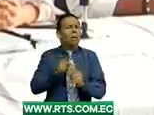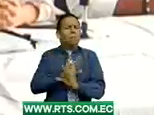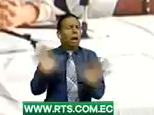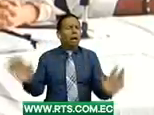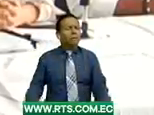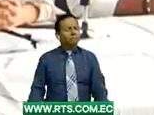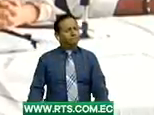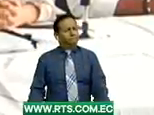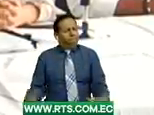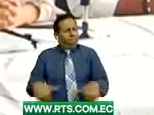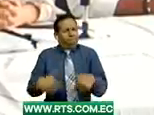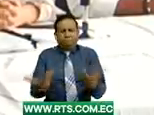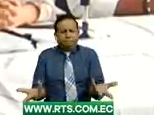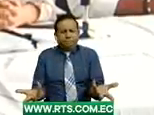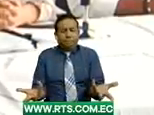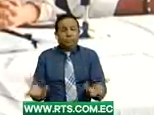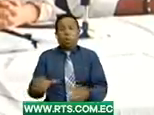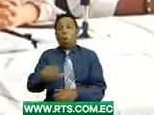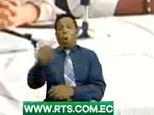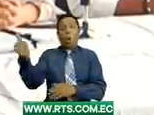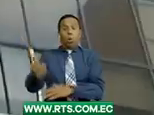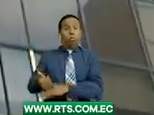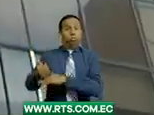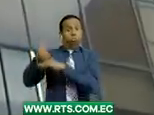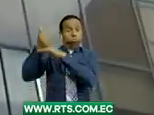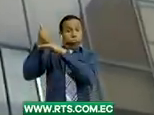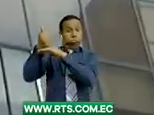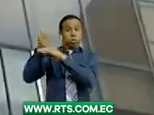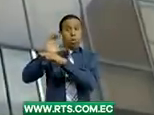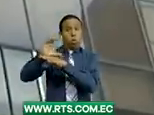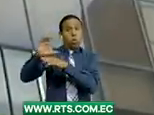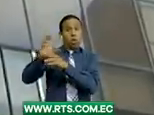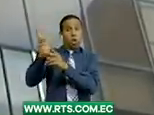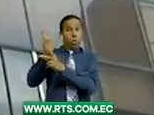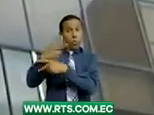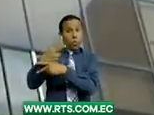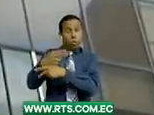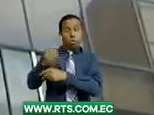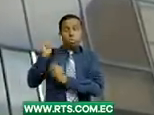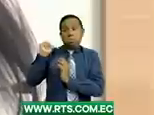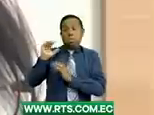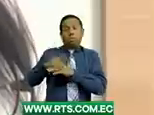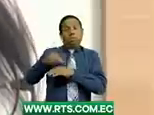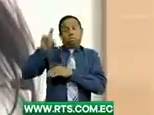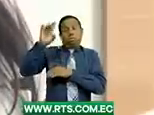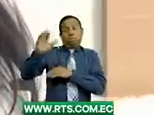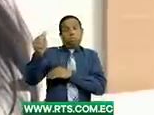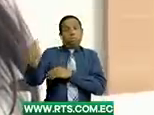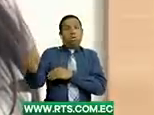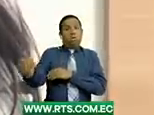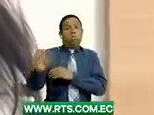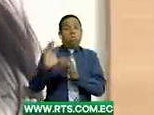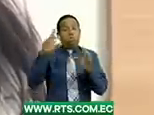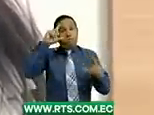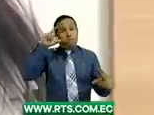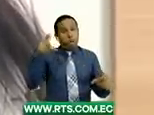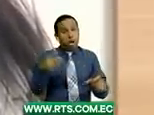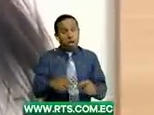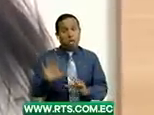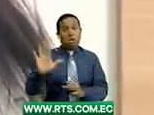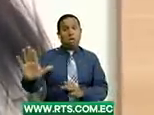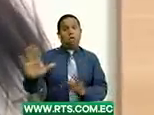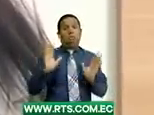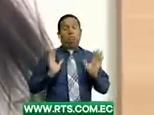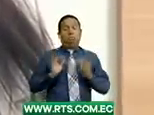la presidenta del Consejo de la Judicatura dejó el tema en manos de la Fiscalía General del Estado, quien, como es de su conocimiento, es un